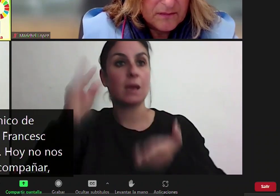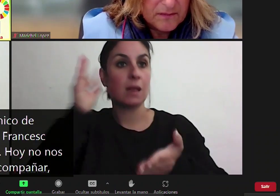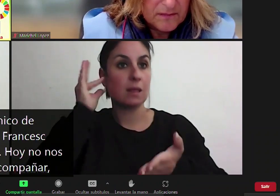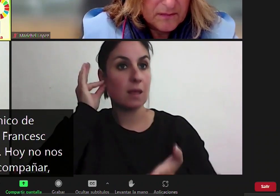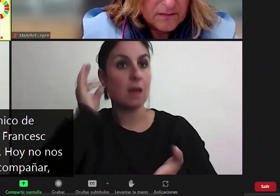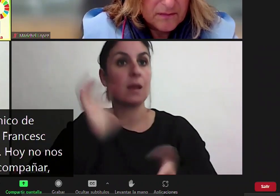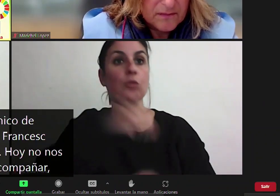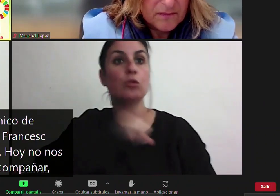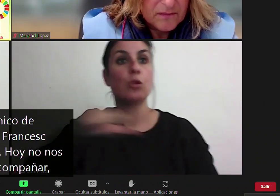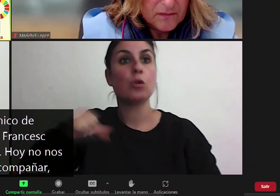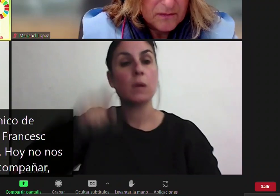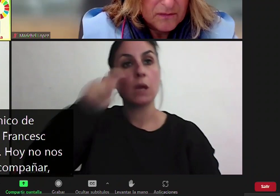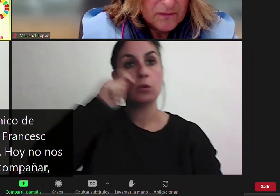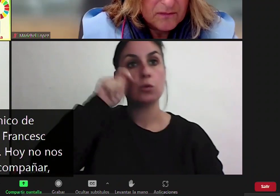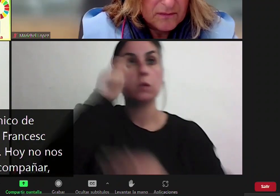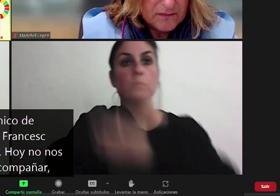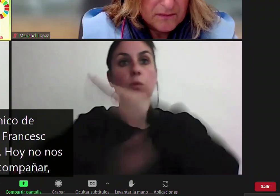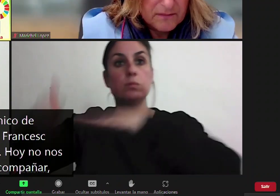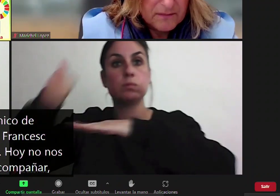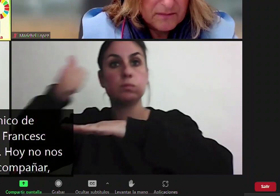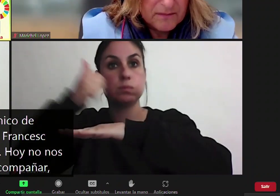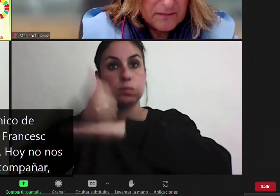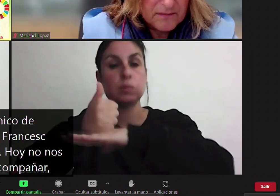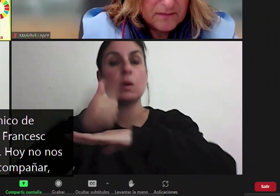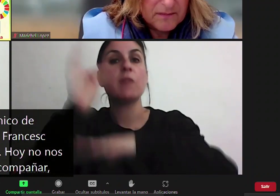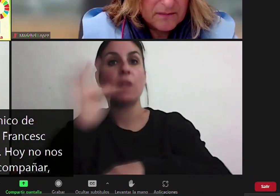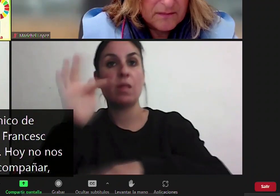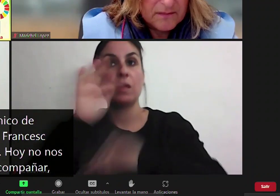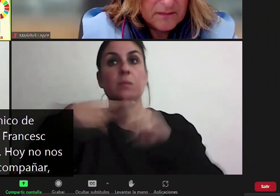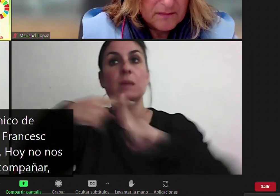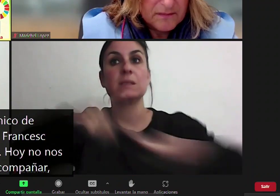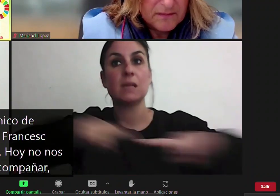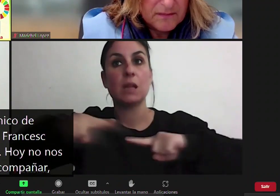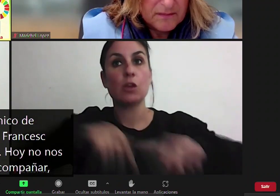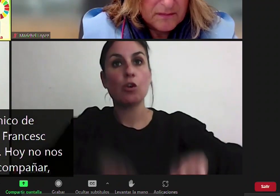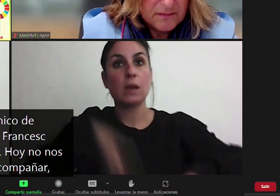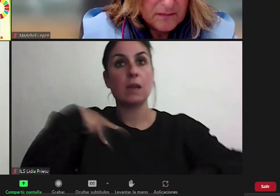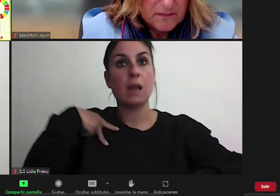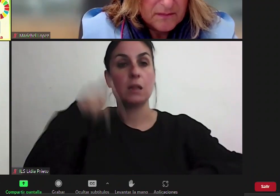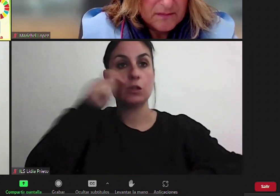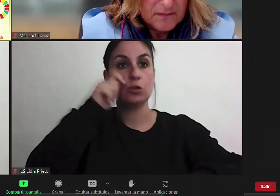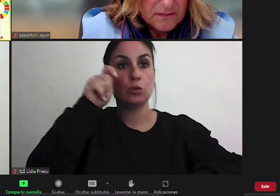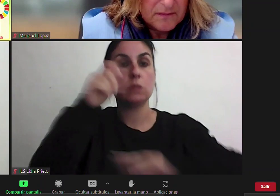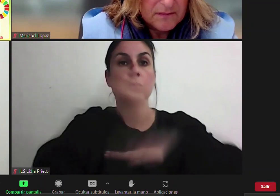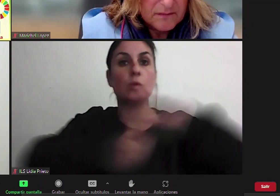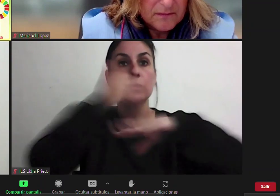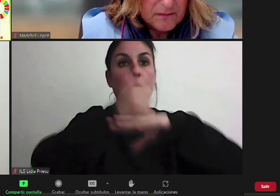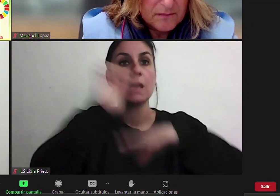encabezada por su secretario autonómico Francesc Colomer, y la Dirección General de Turismo, encabezada, como os he dicho, por Enrique Campos,